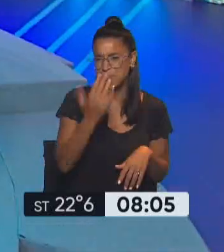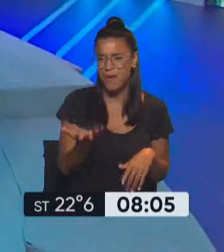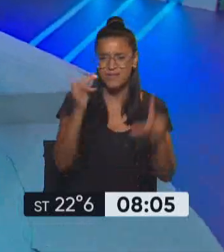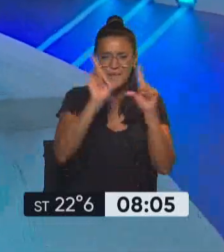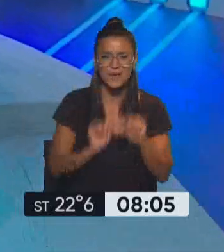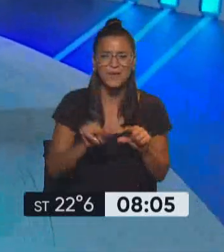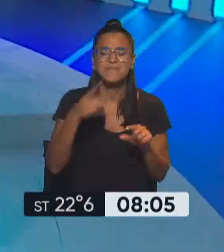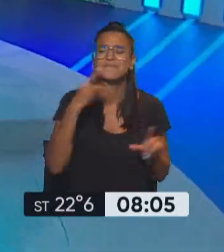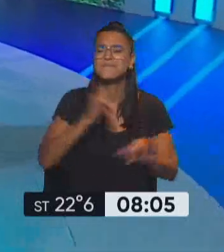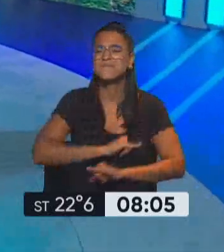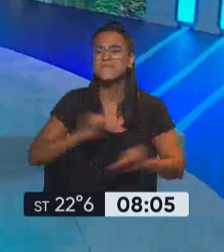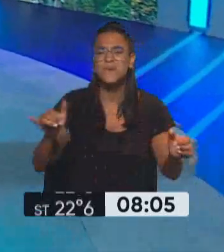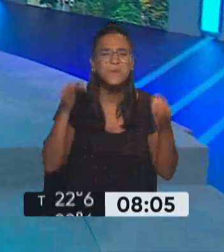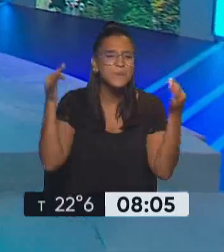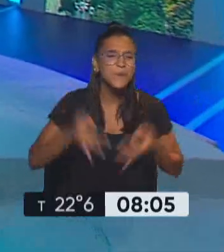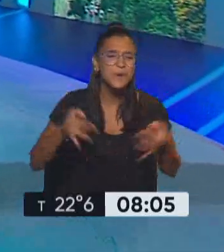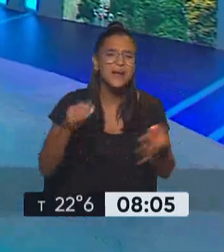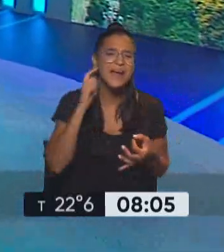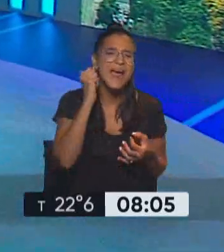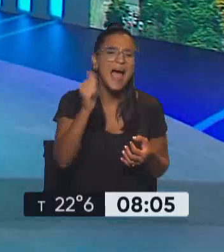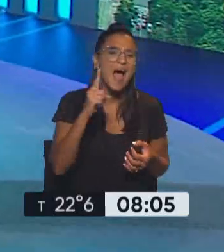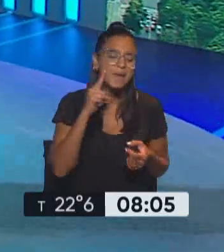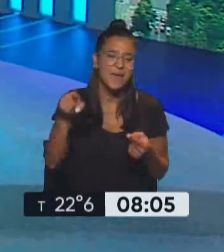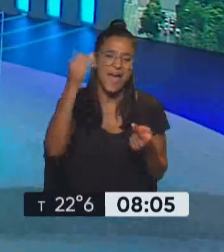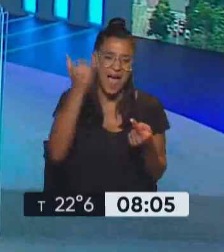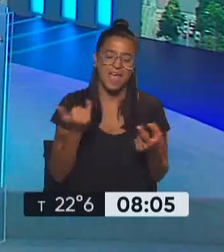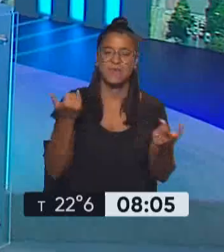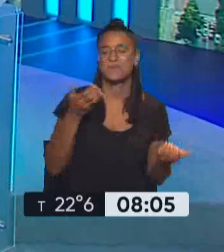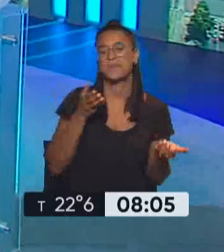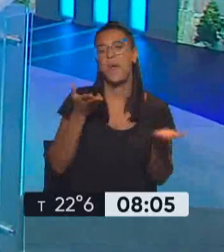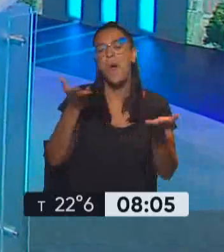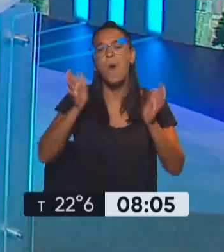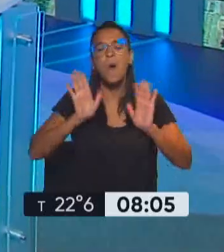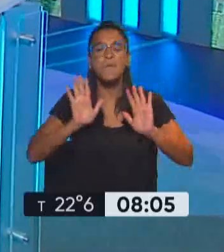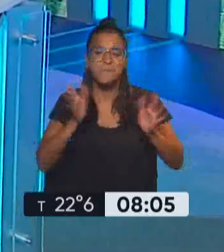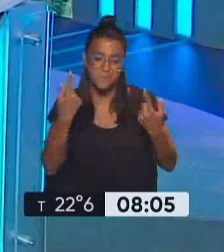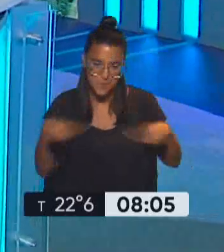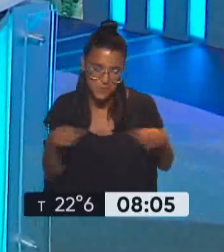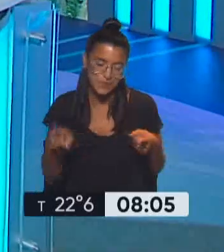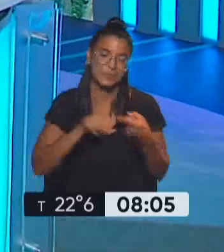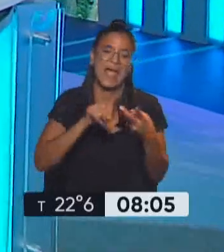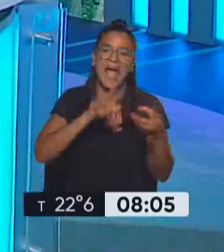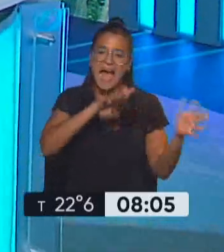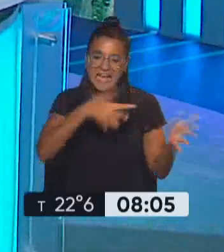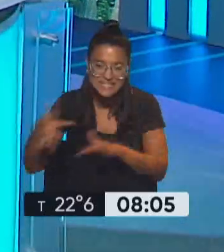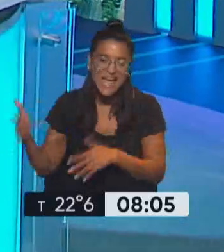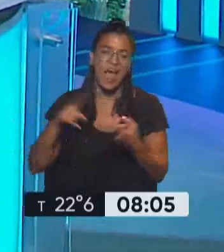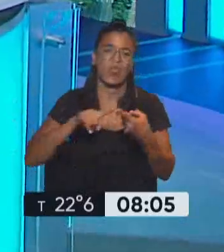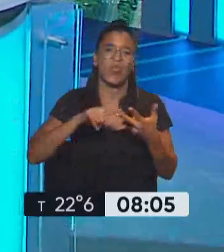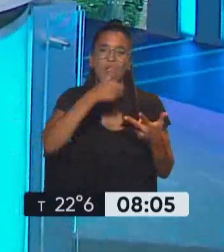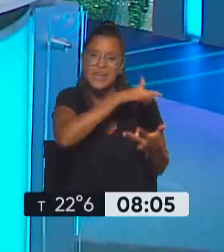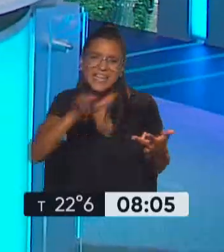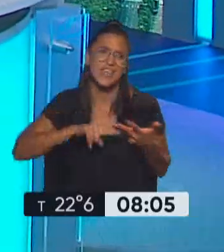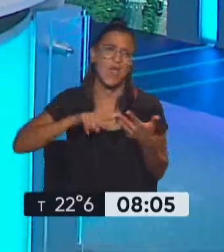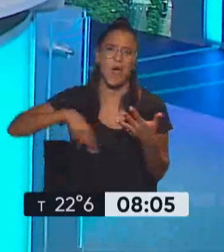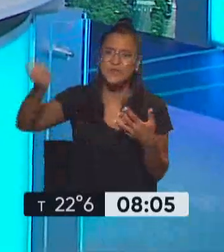después de ese informe que lo trajo david wright había cuerpo esto había pasado había río había con él